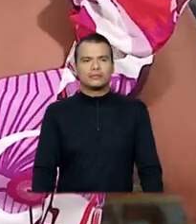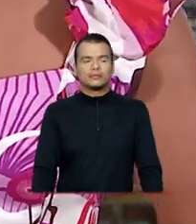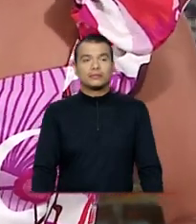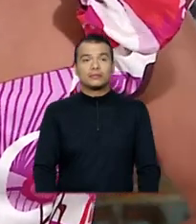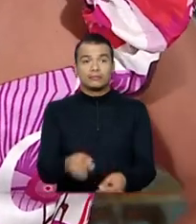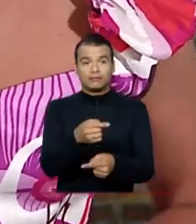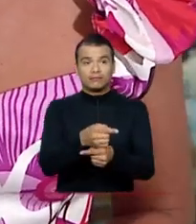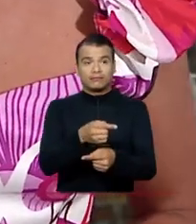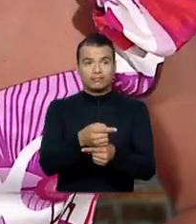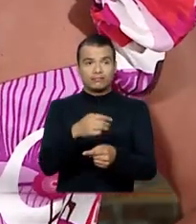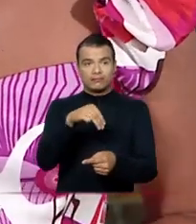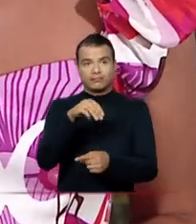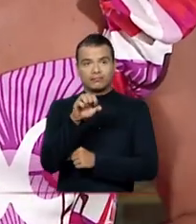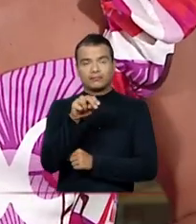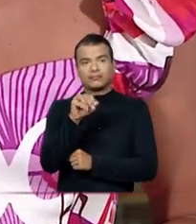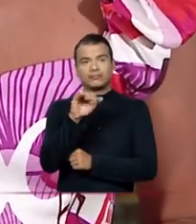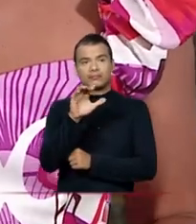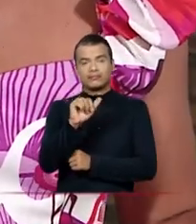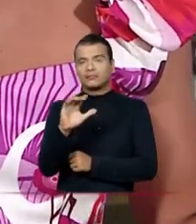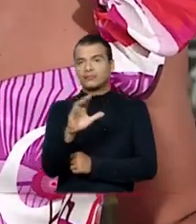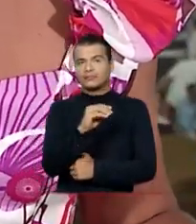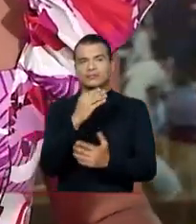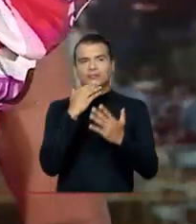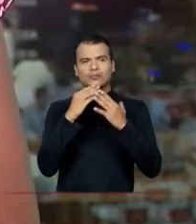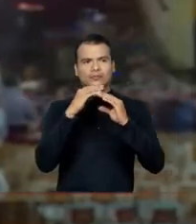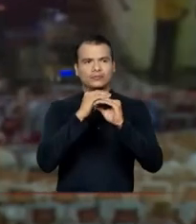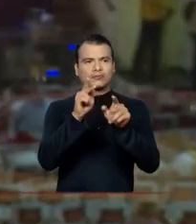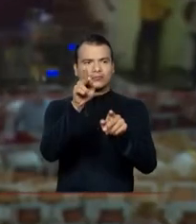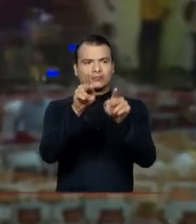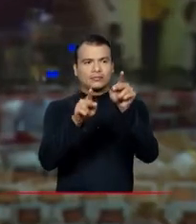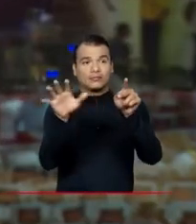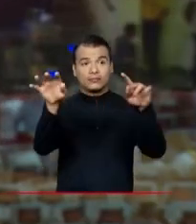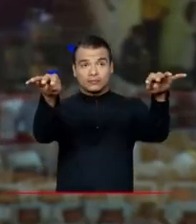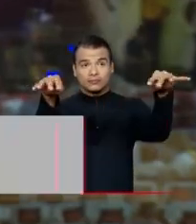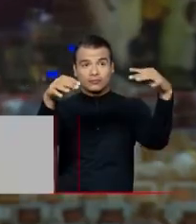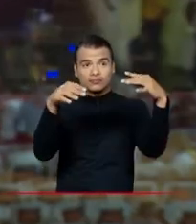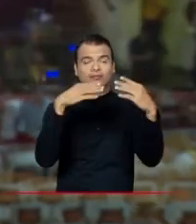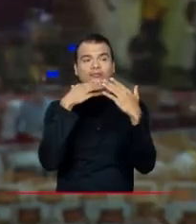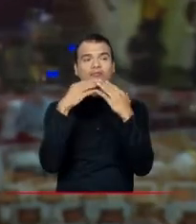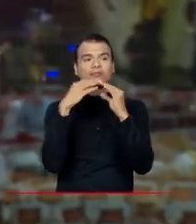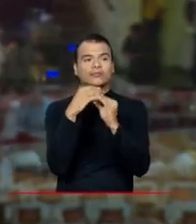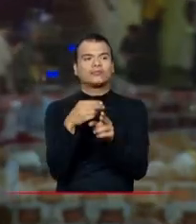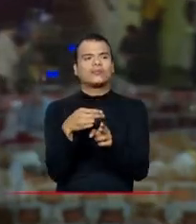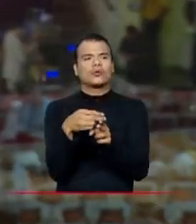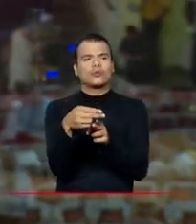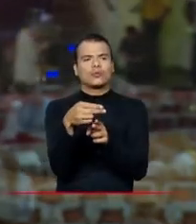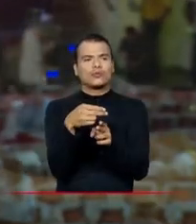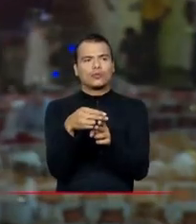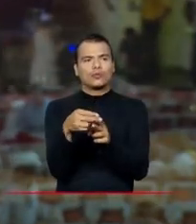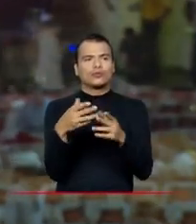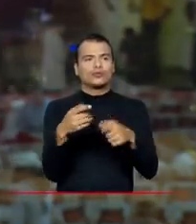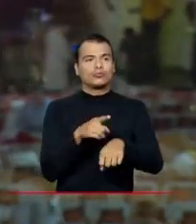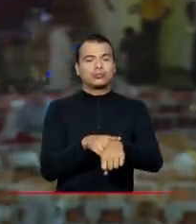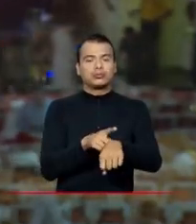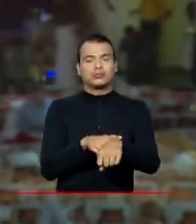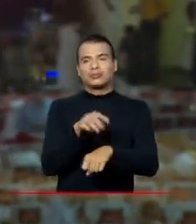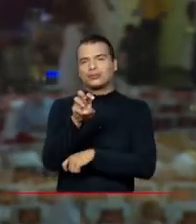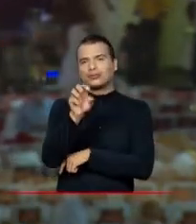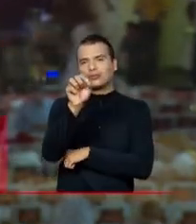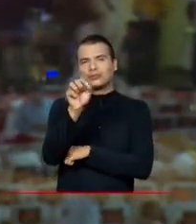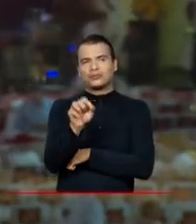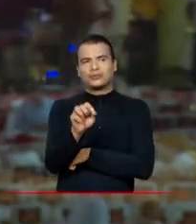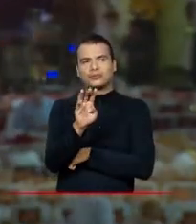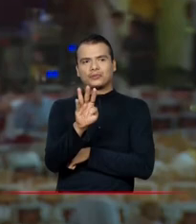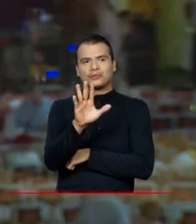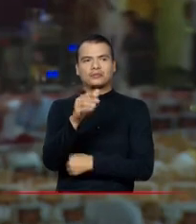Así es, Mónica, muy buenas noches para usted y por supuesto para todos nuestros televidentes. Pues estamos a pocos minutos, 8:45, hora de